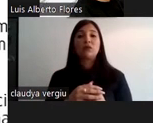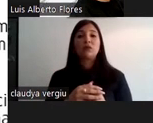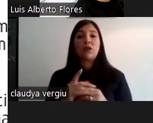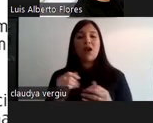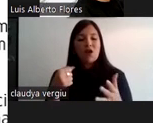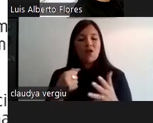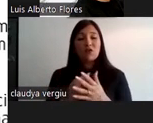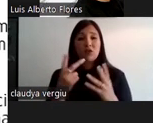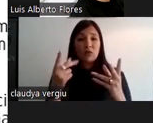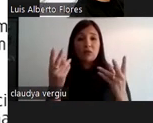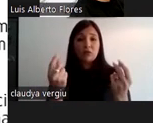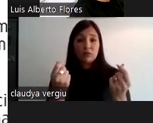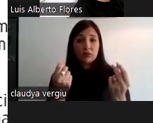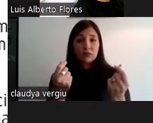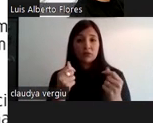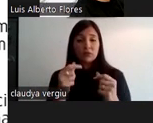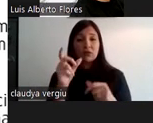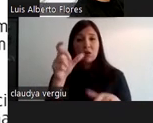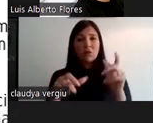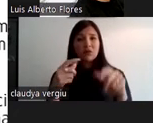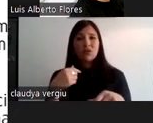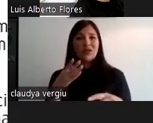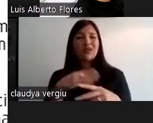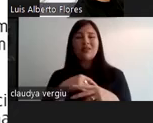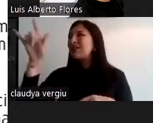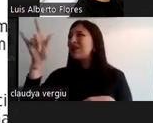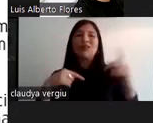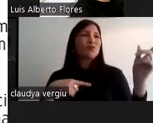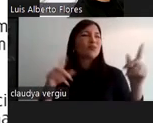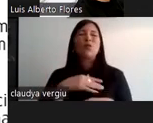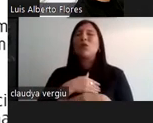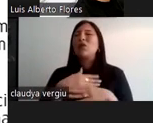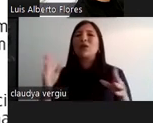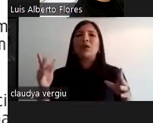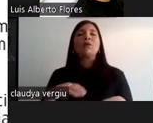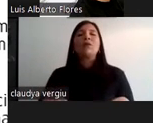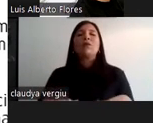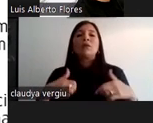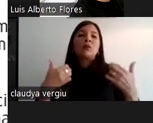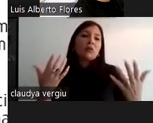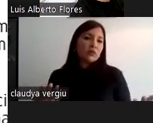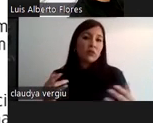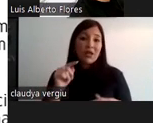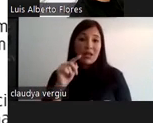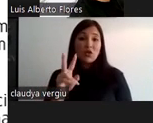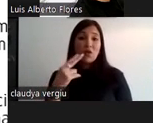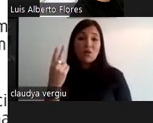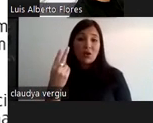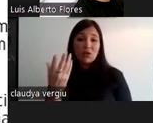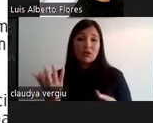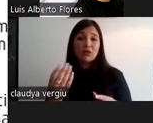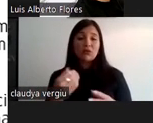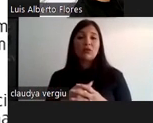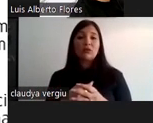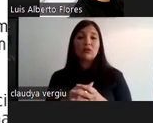afectado en los precios las personas quieren salir a otro lado darse un respiro esa valoración están